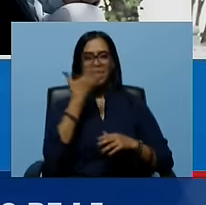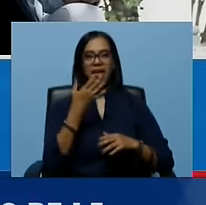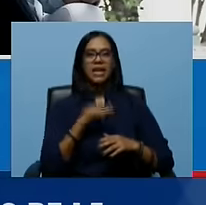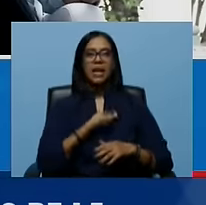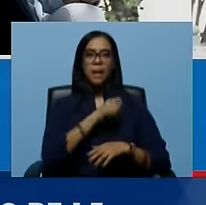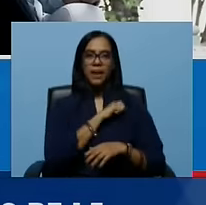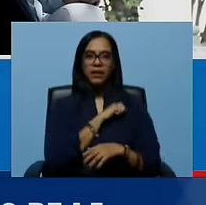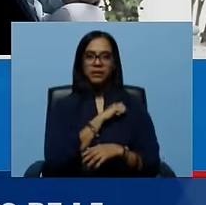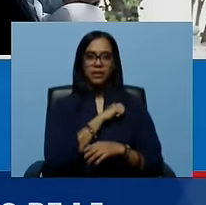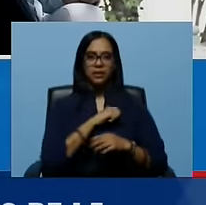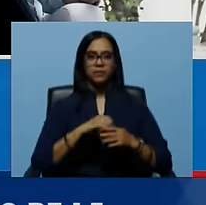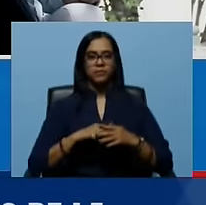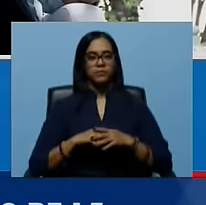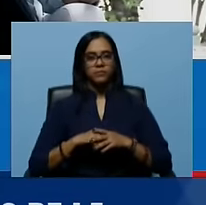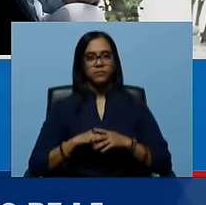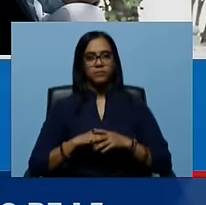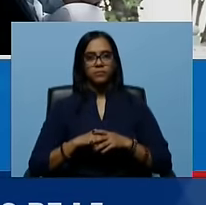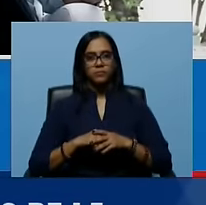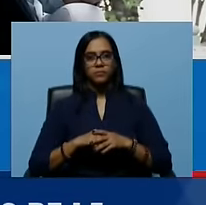España,